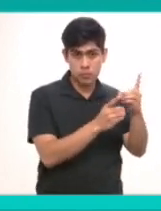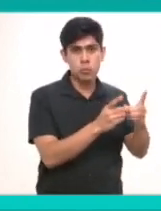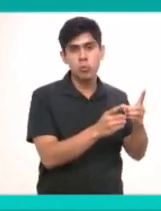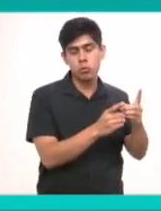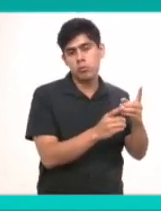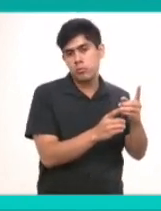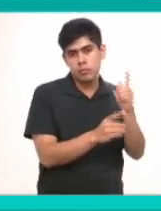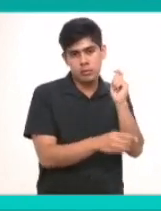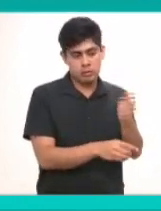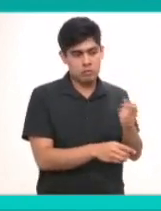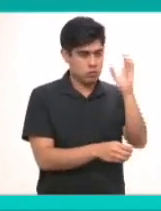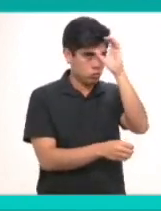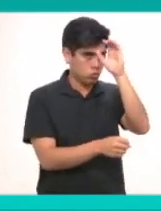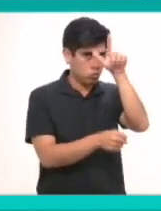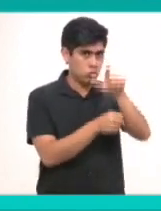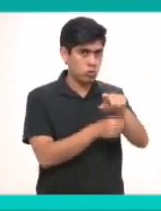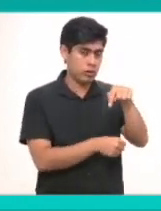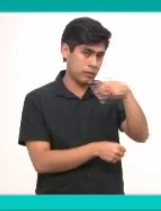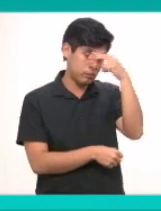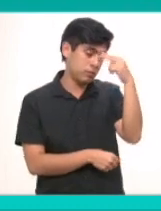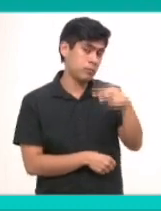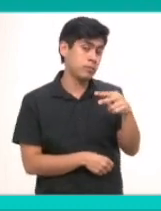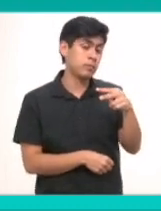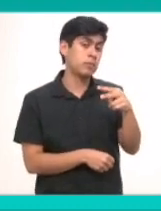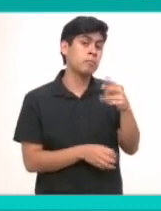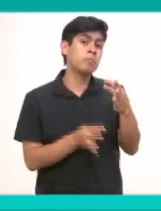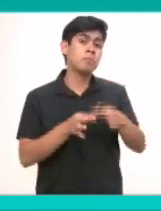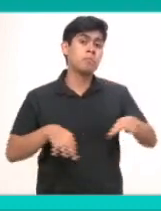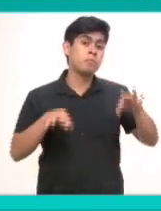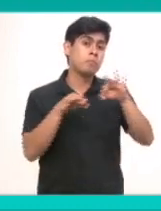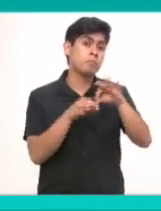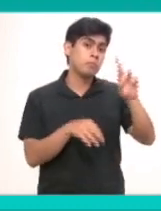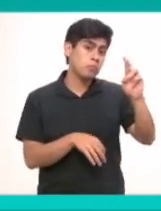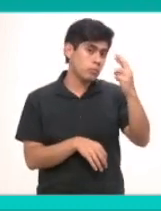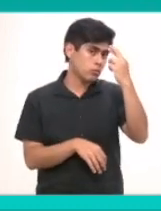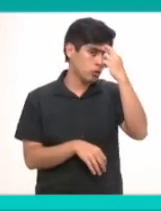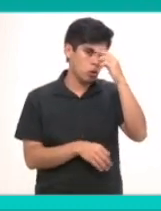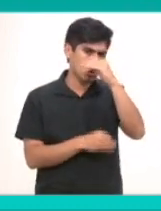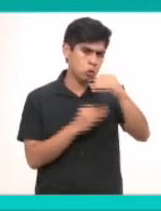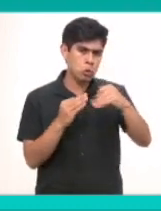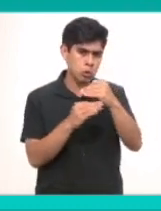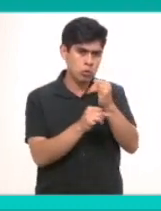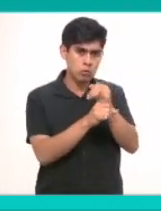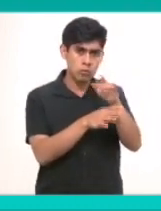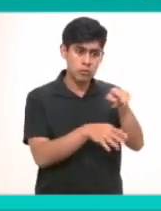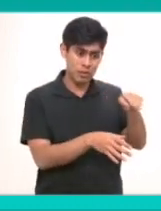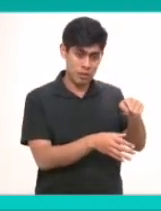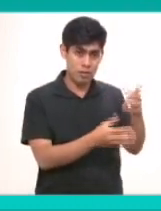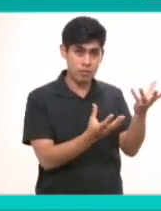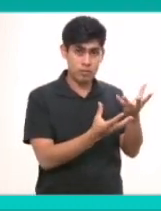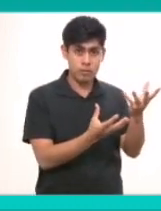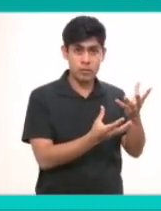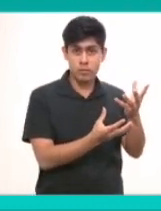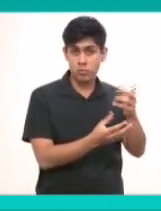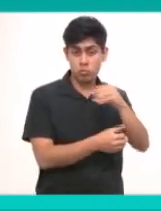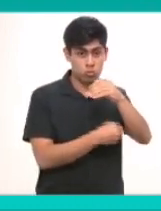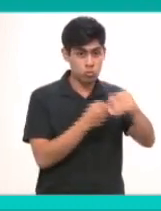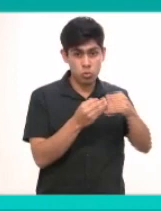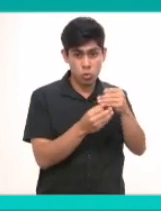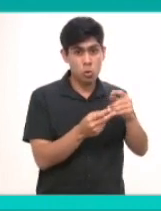país pues vale la pena recordar que toda la información generada tenida adquirida